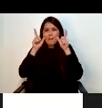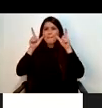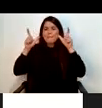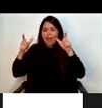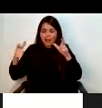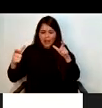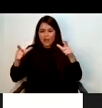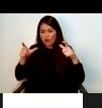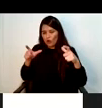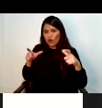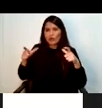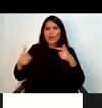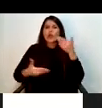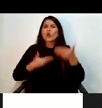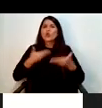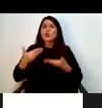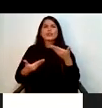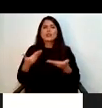conductas problemáticas.